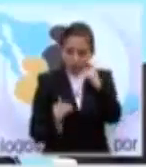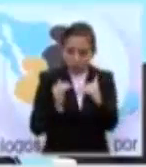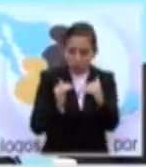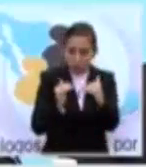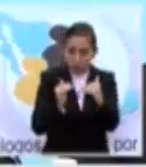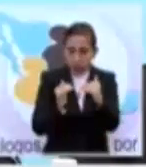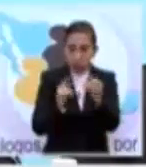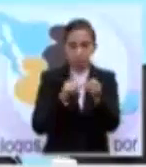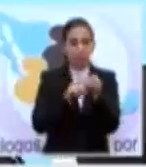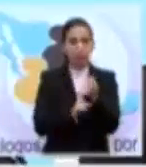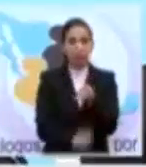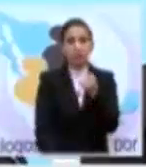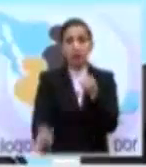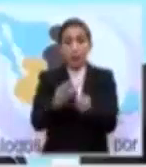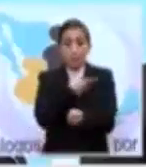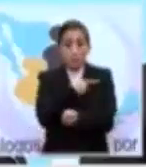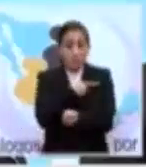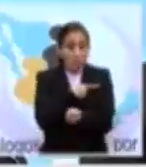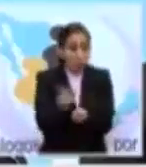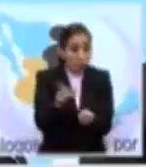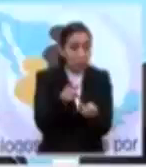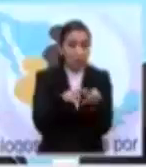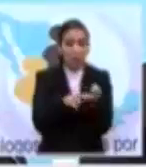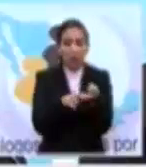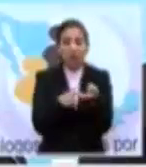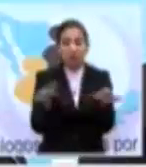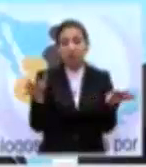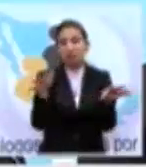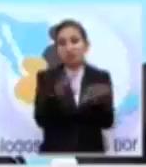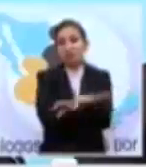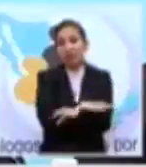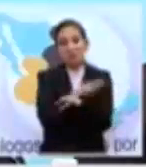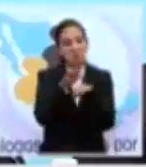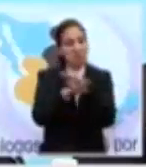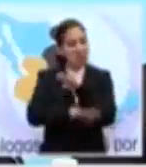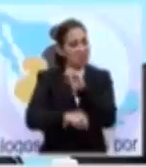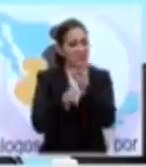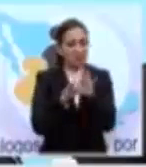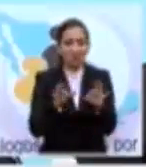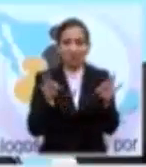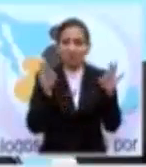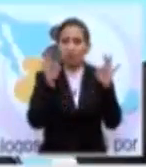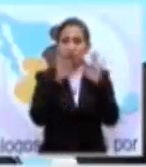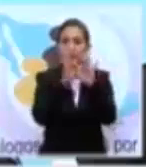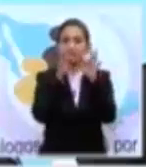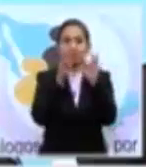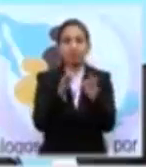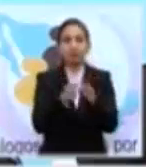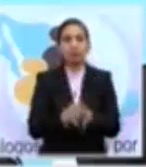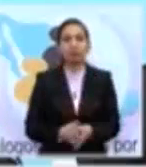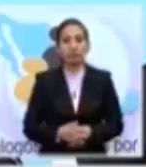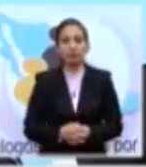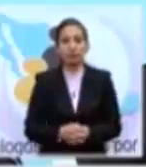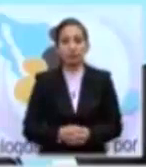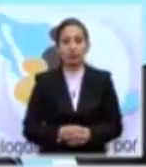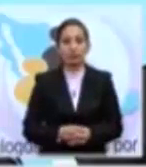desigualdad y de la pobreza va a cambiar sustancialmente.